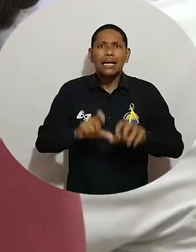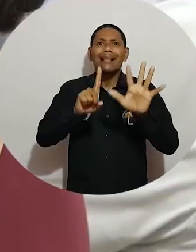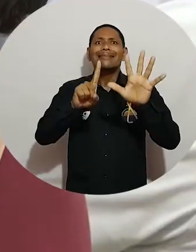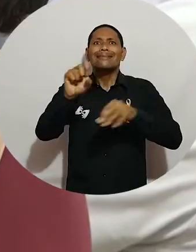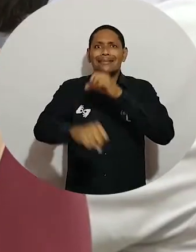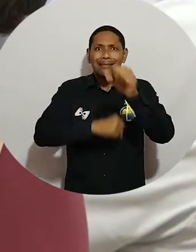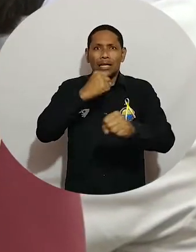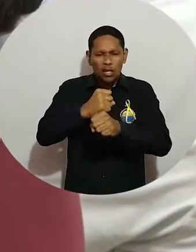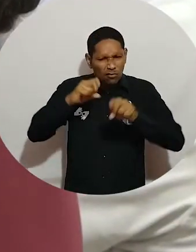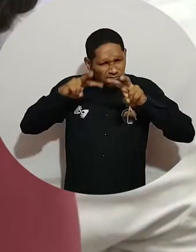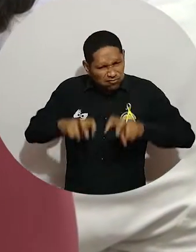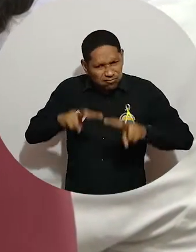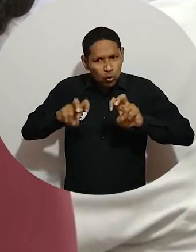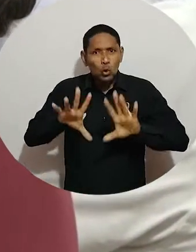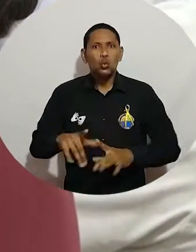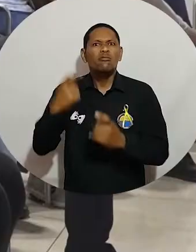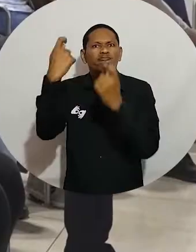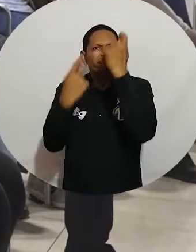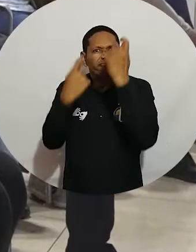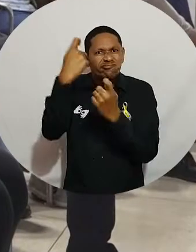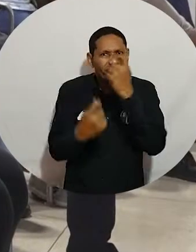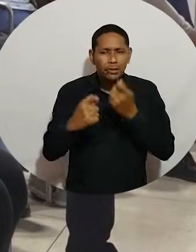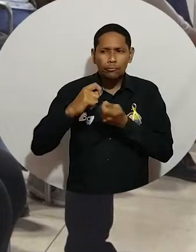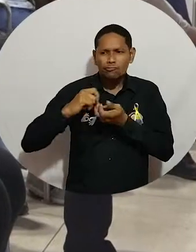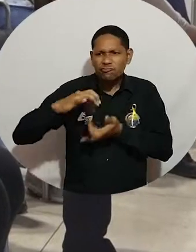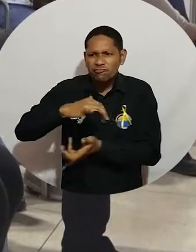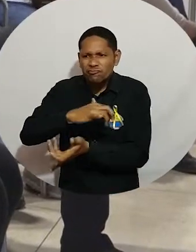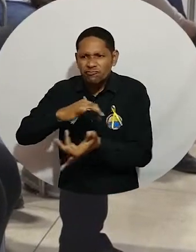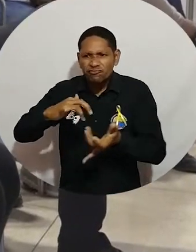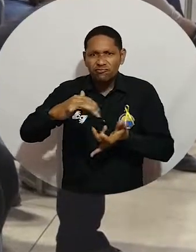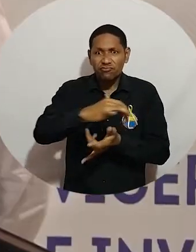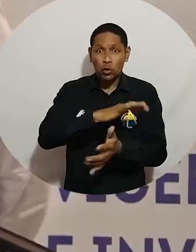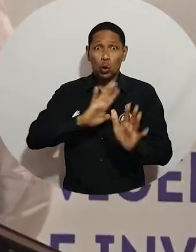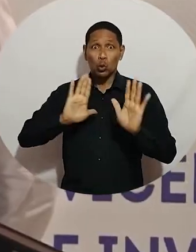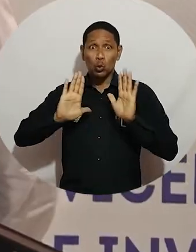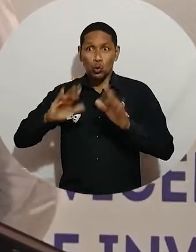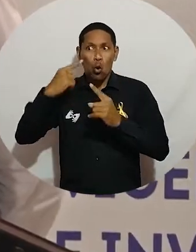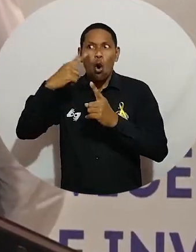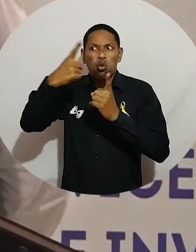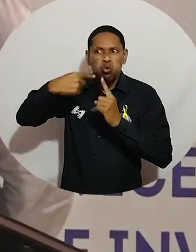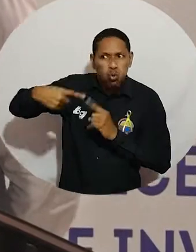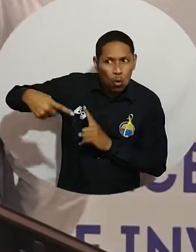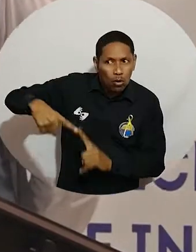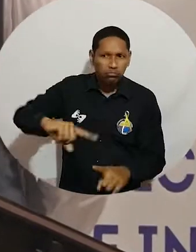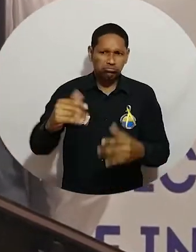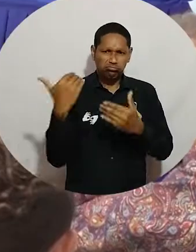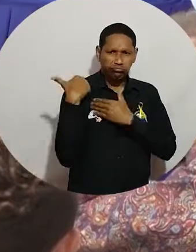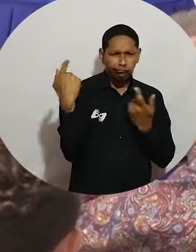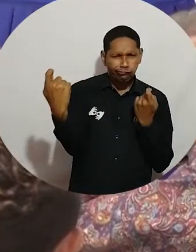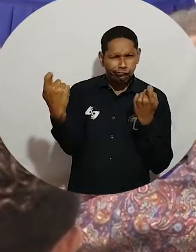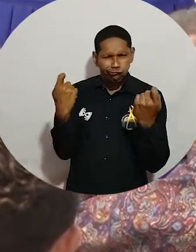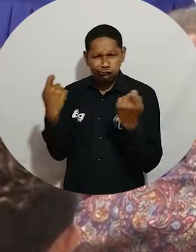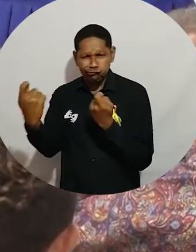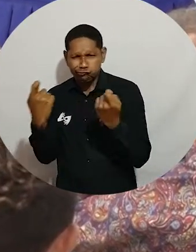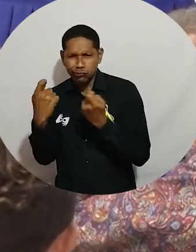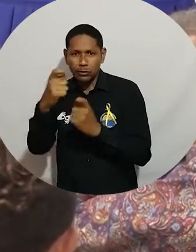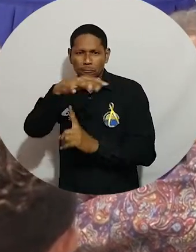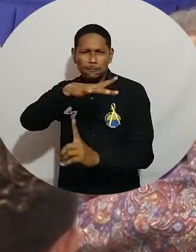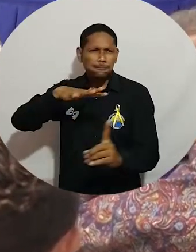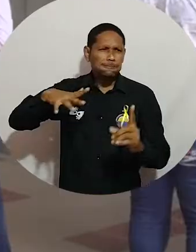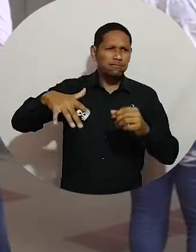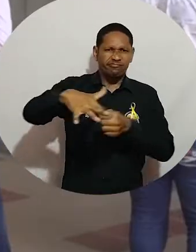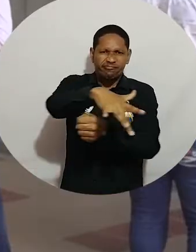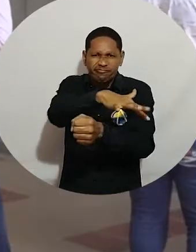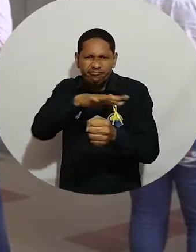durará 6 años, enfocada en la producción de economía ecológica, ecoturismo responsable, economía solidaria y resiliencia